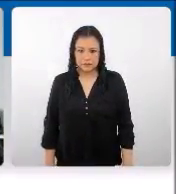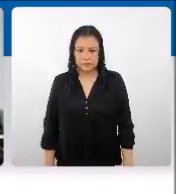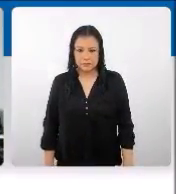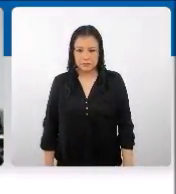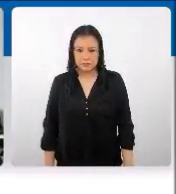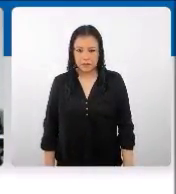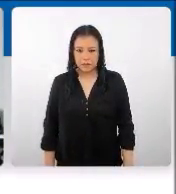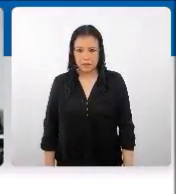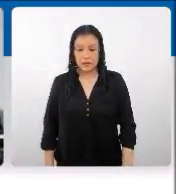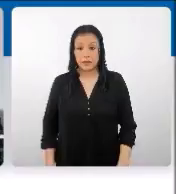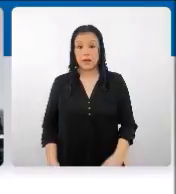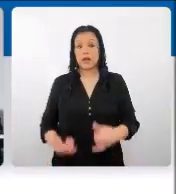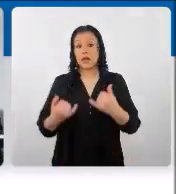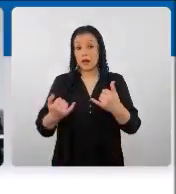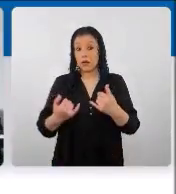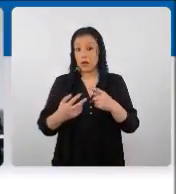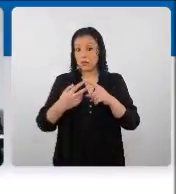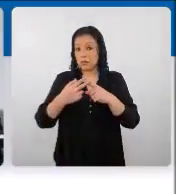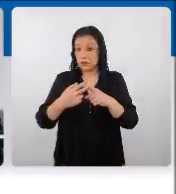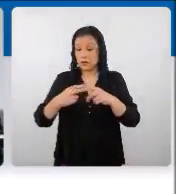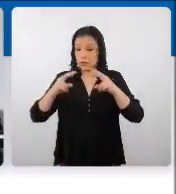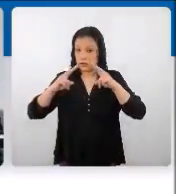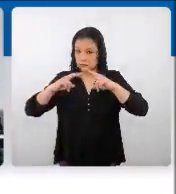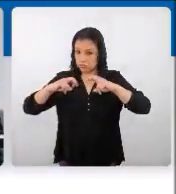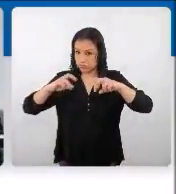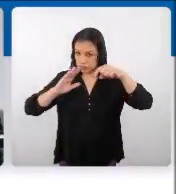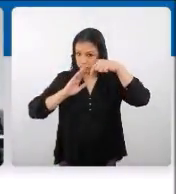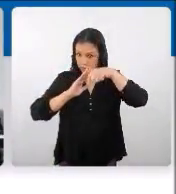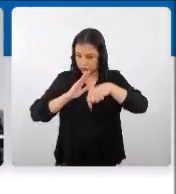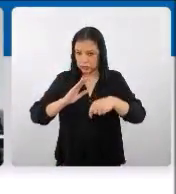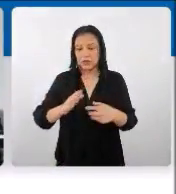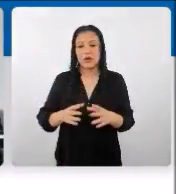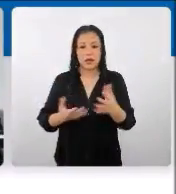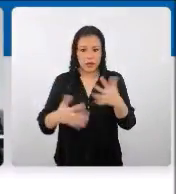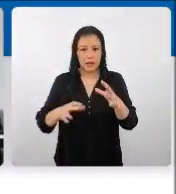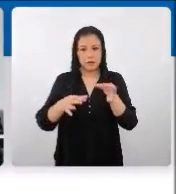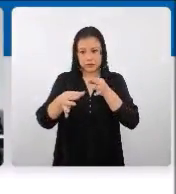Y a partir del estudio que hemos mencionado,